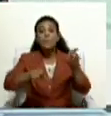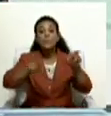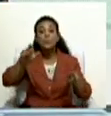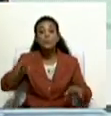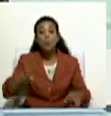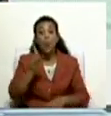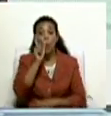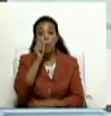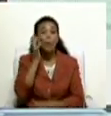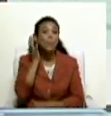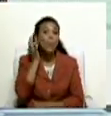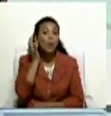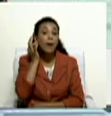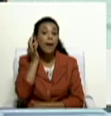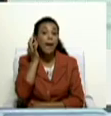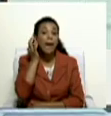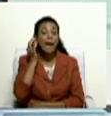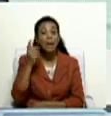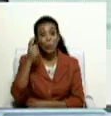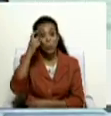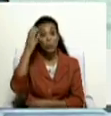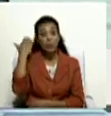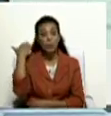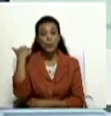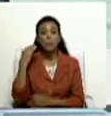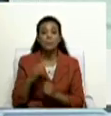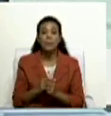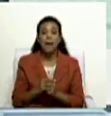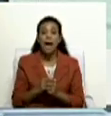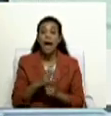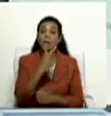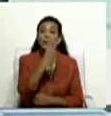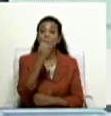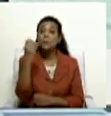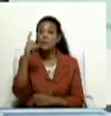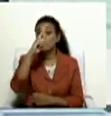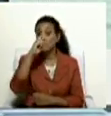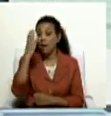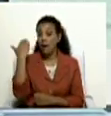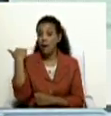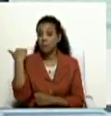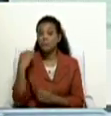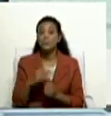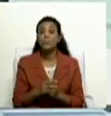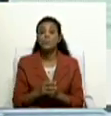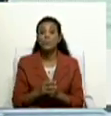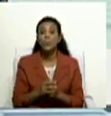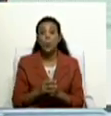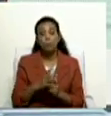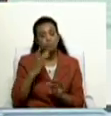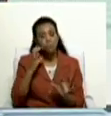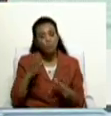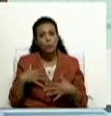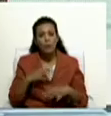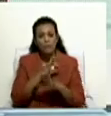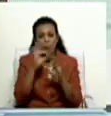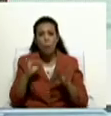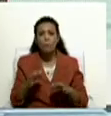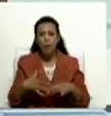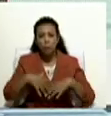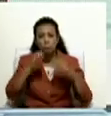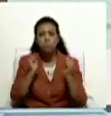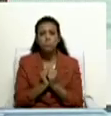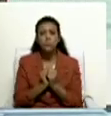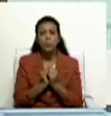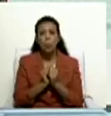y Libertadores que un día como hoy hace 200 años arrojaran para siempre La última